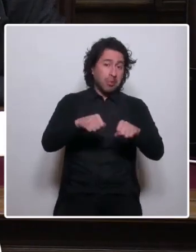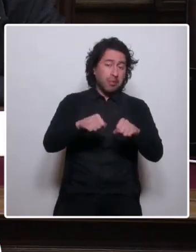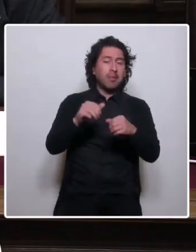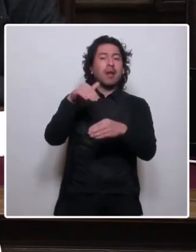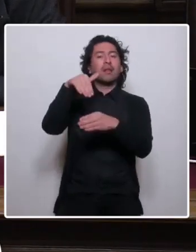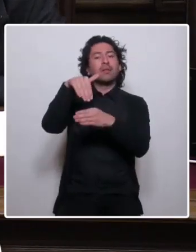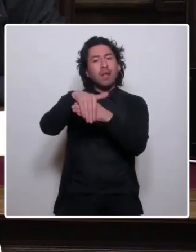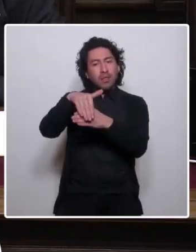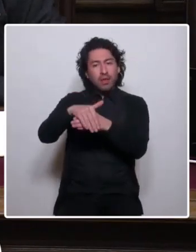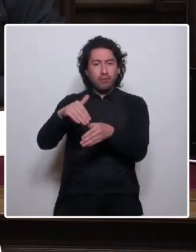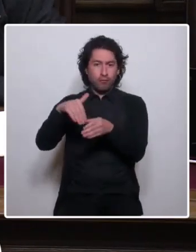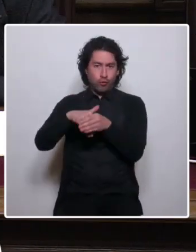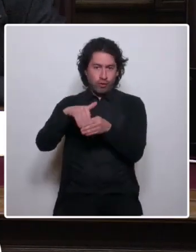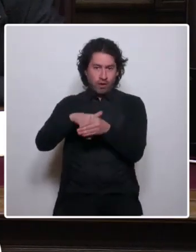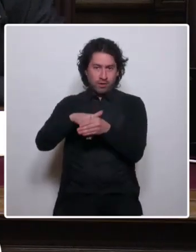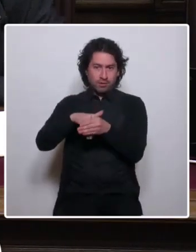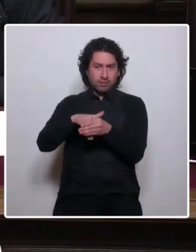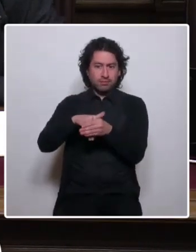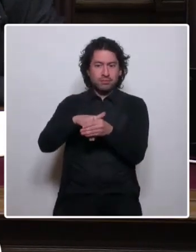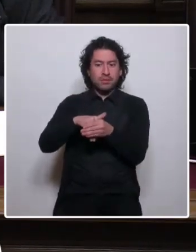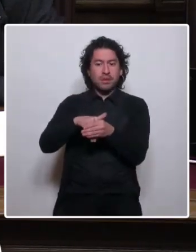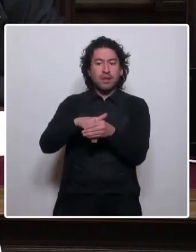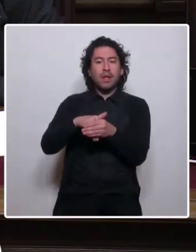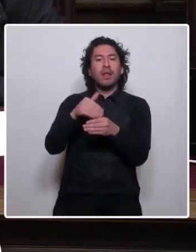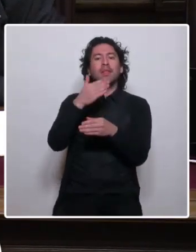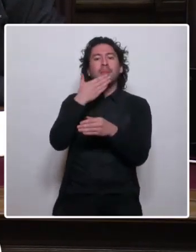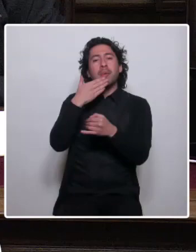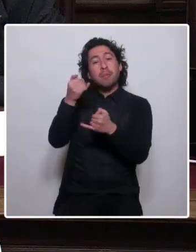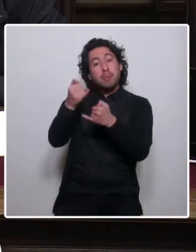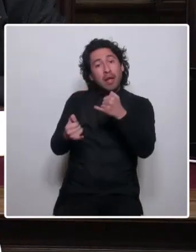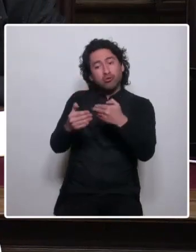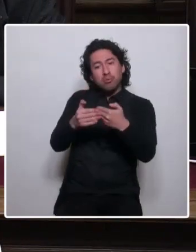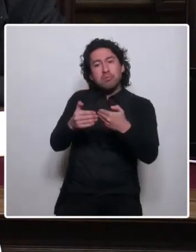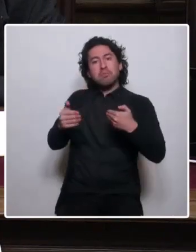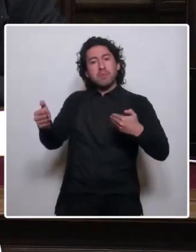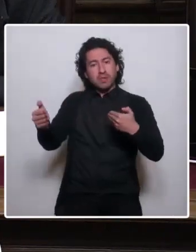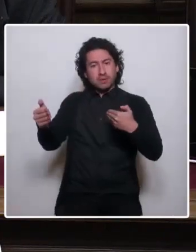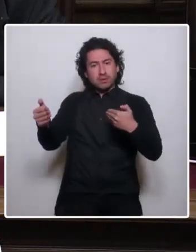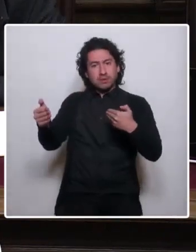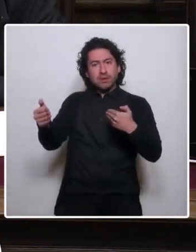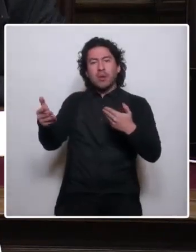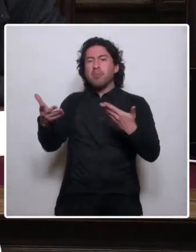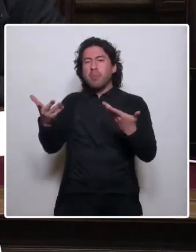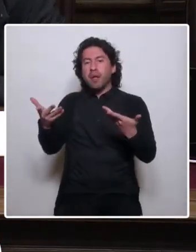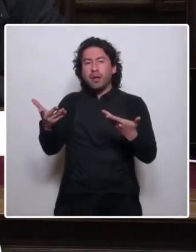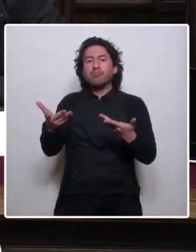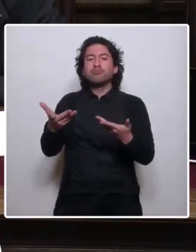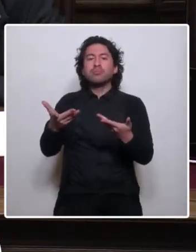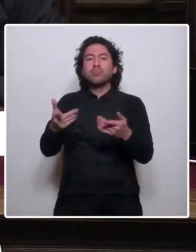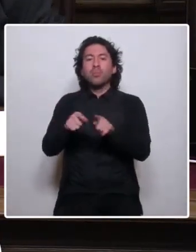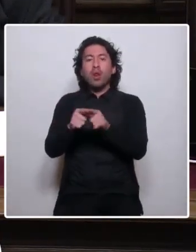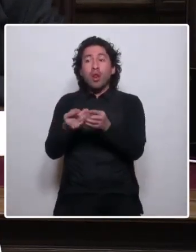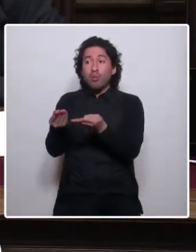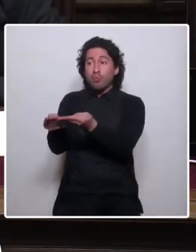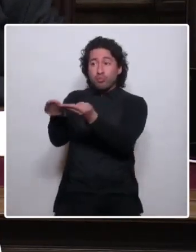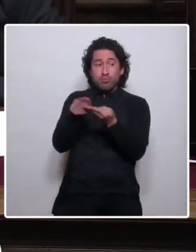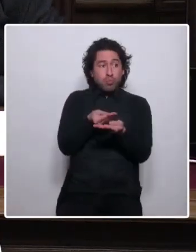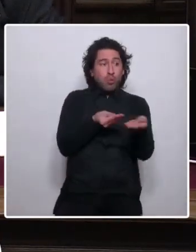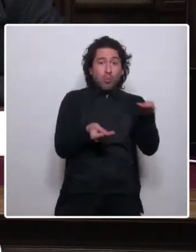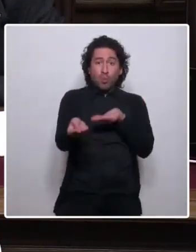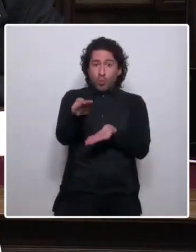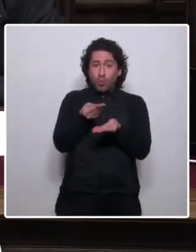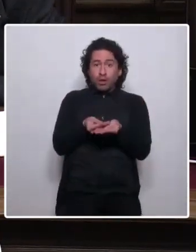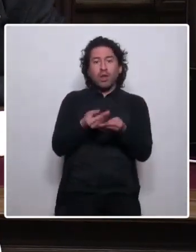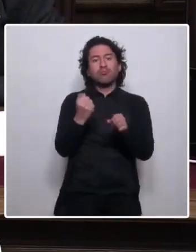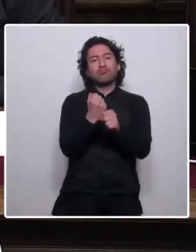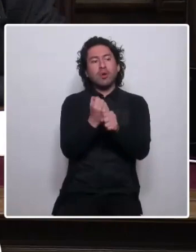tarde. Y vamos a extender, evidentemente, el plazo para presentar propuestas articuladas y desarrolladas